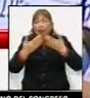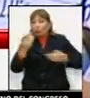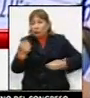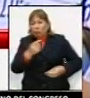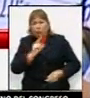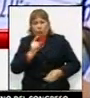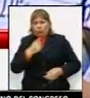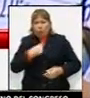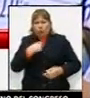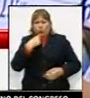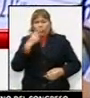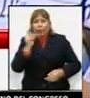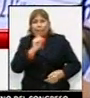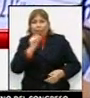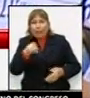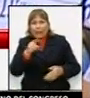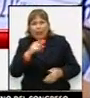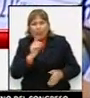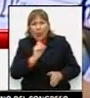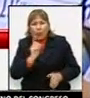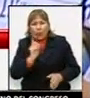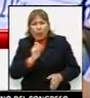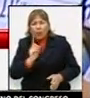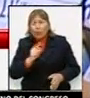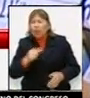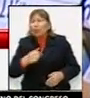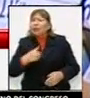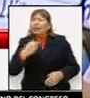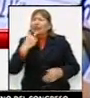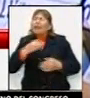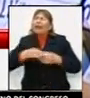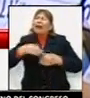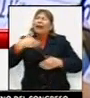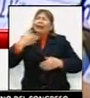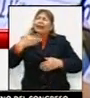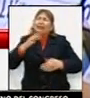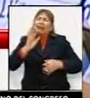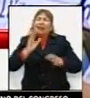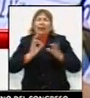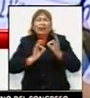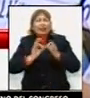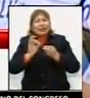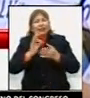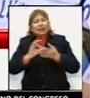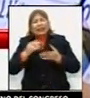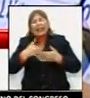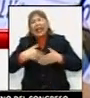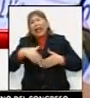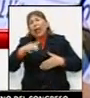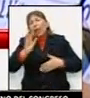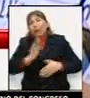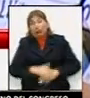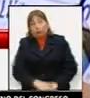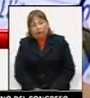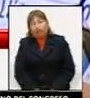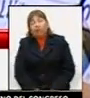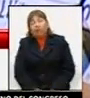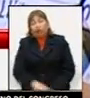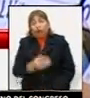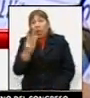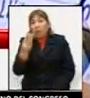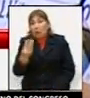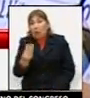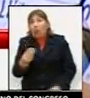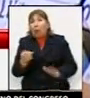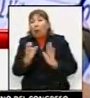mal. Lo que digo es que ir más allá de eso ya sería un nivel de detalle extremo. Hay pocas constituciones incluso que